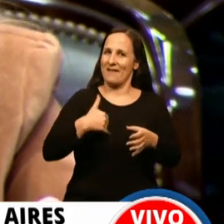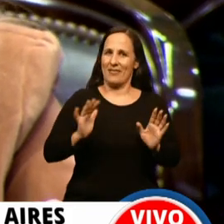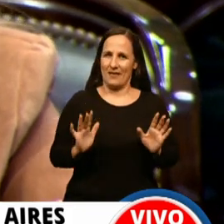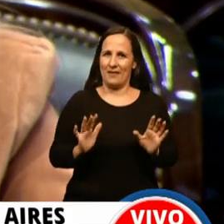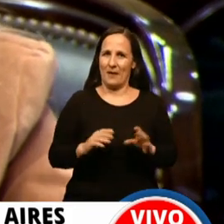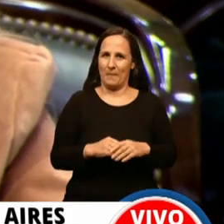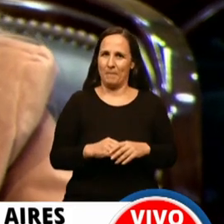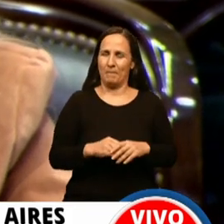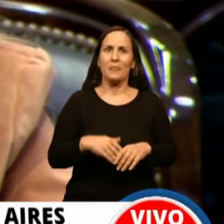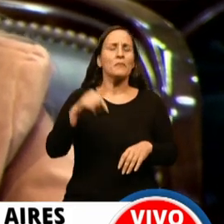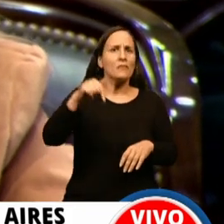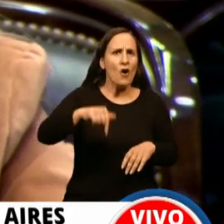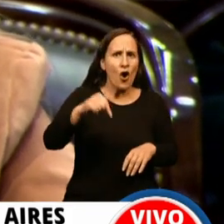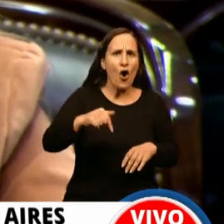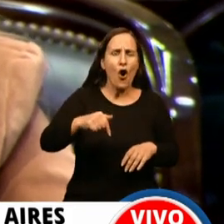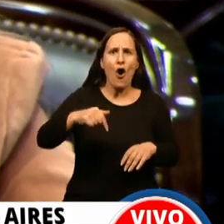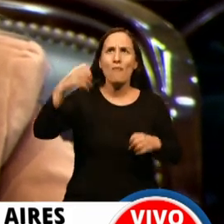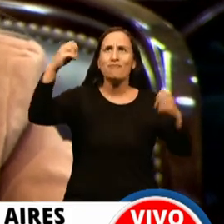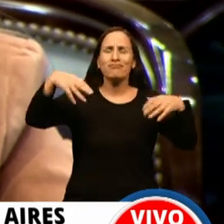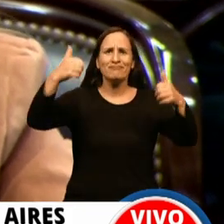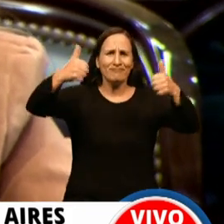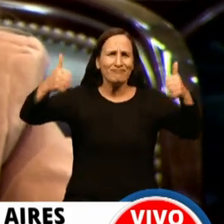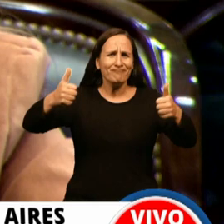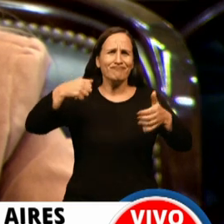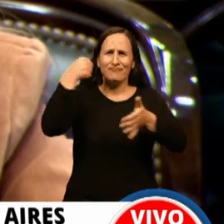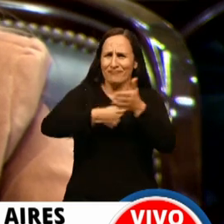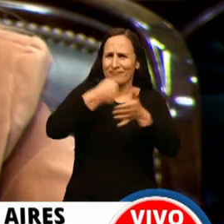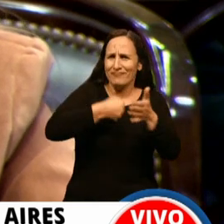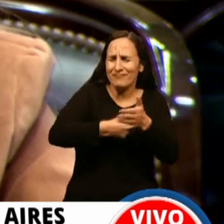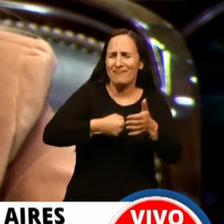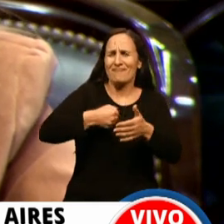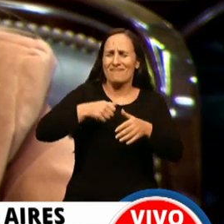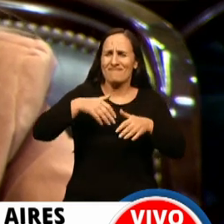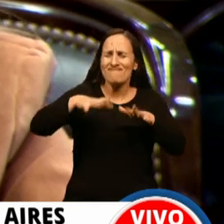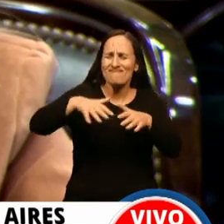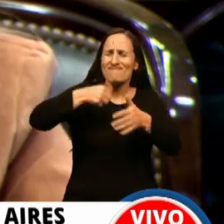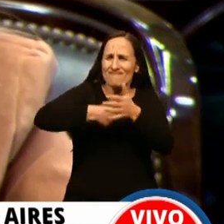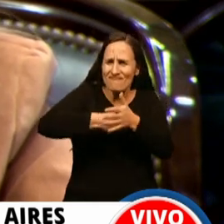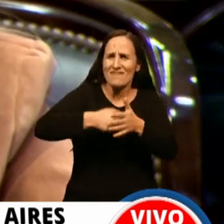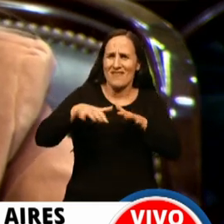y que hoy muchas están aquí activistas luchadoras militantes